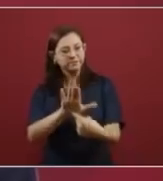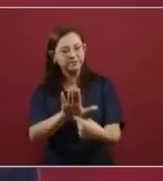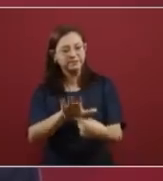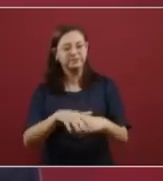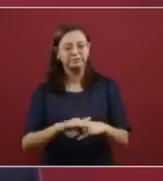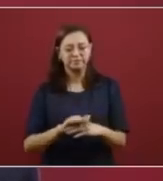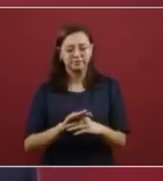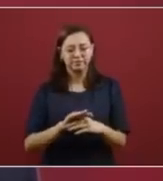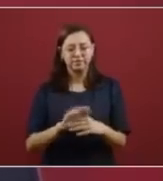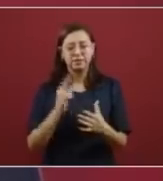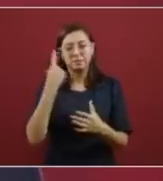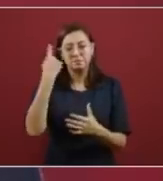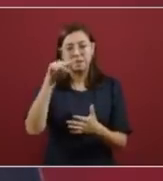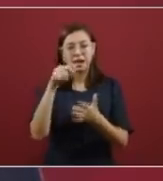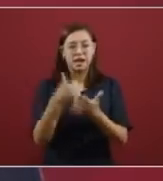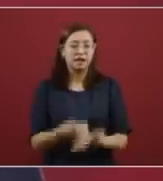ayude